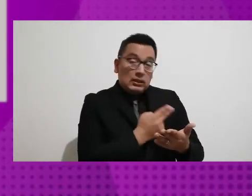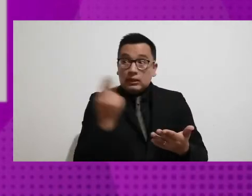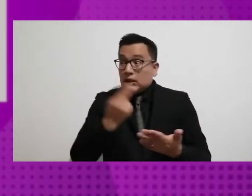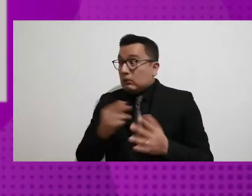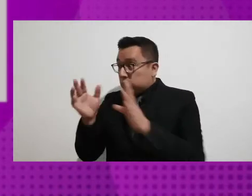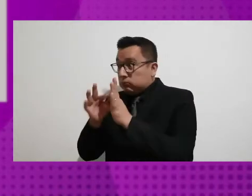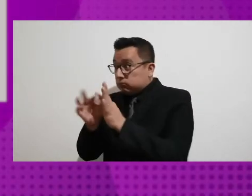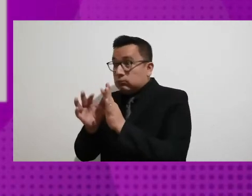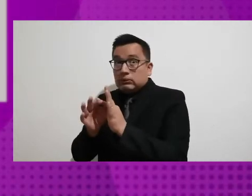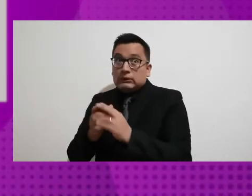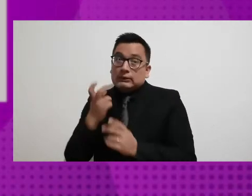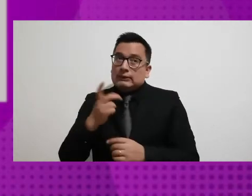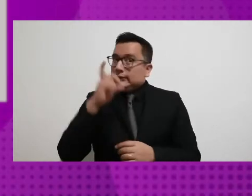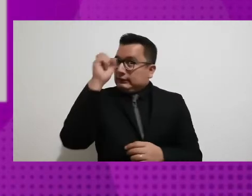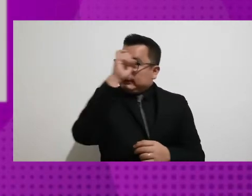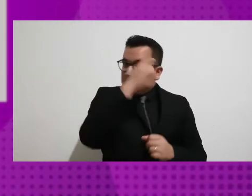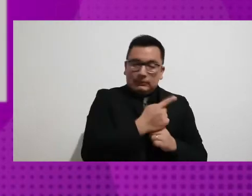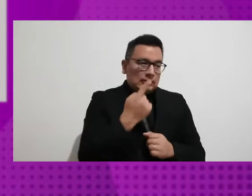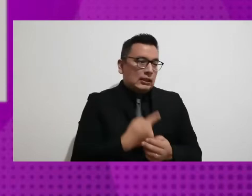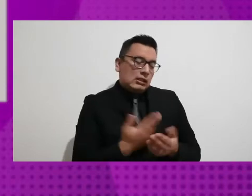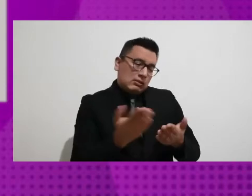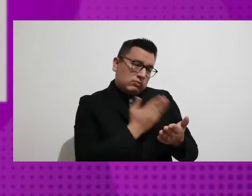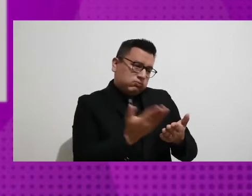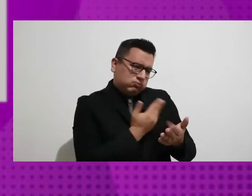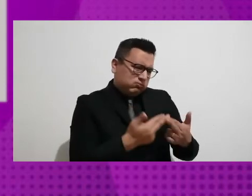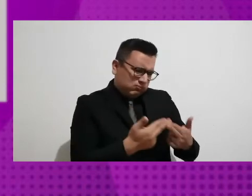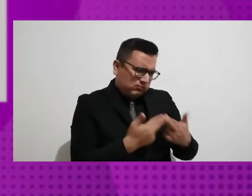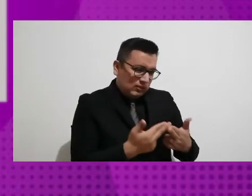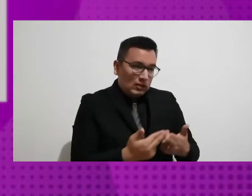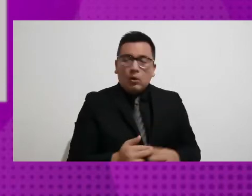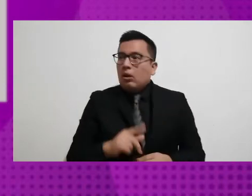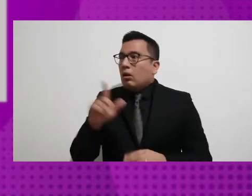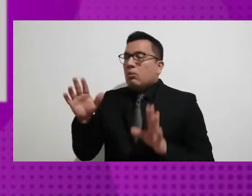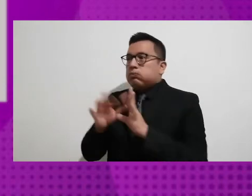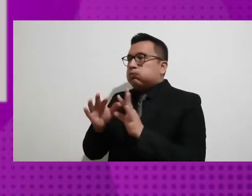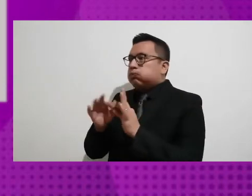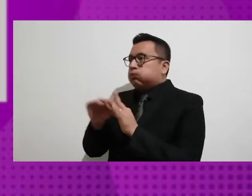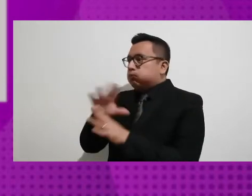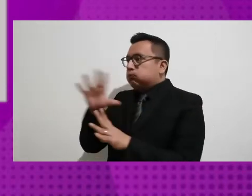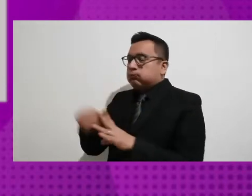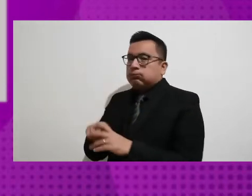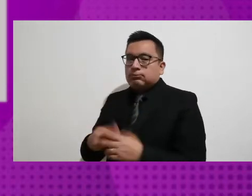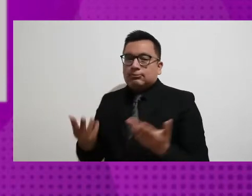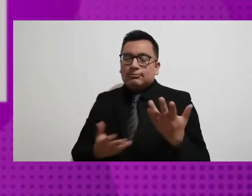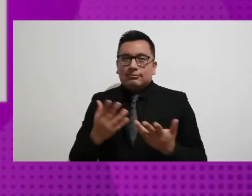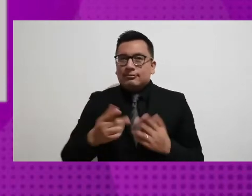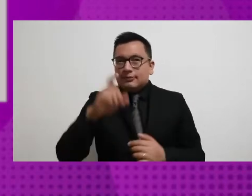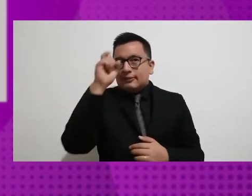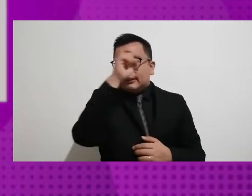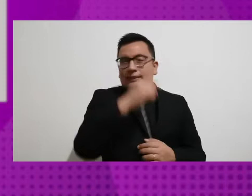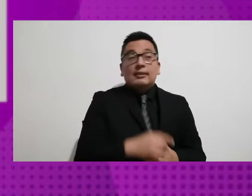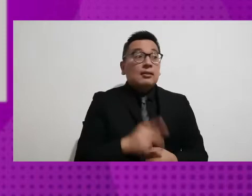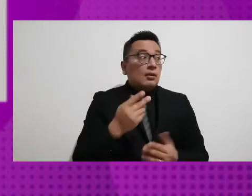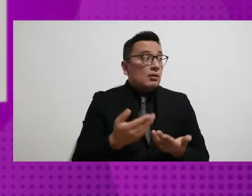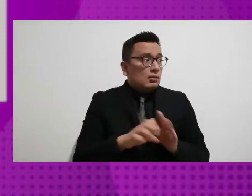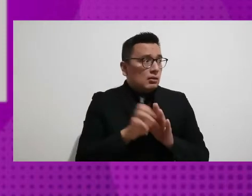ingrato, porque en unos pocos minutos pues es muy difícil dar un panorama general, amplio y bien documentado,